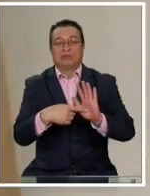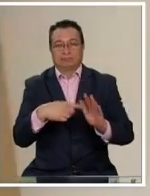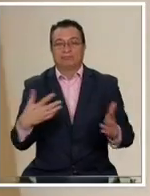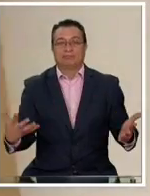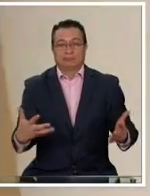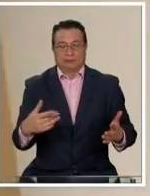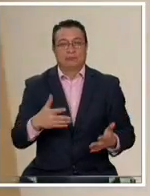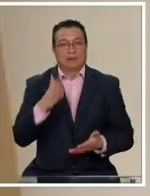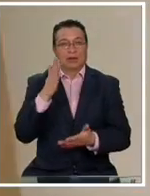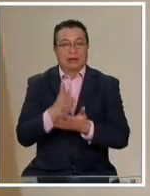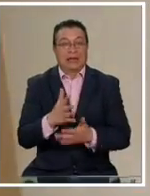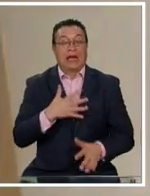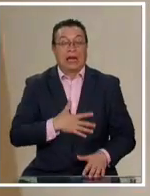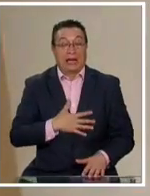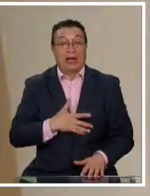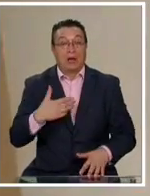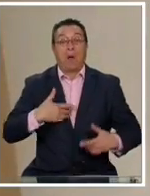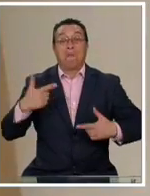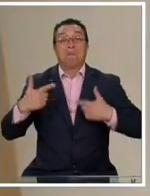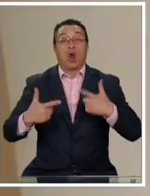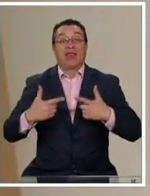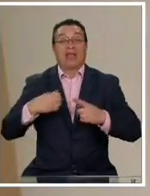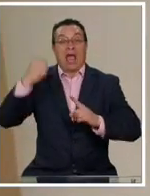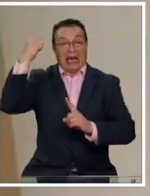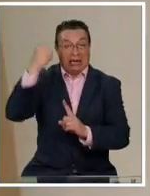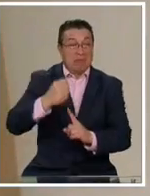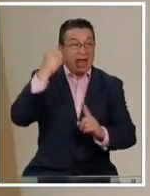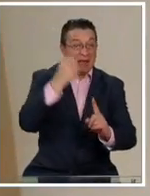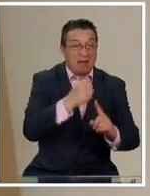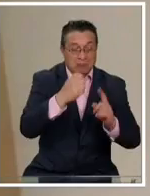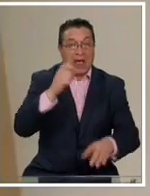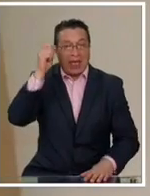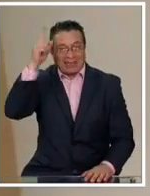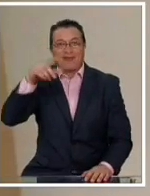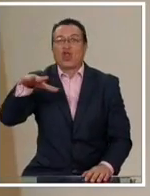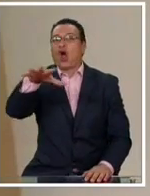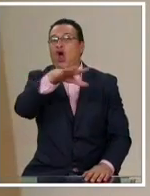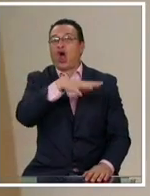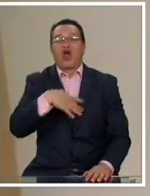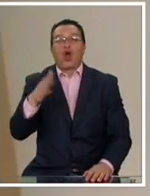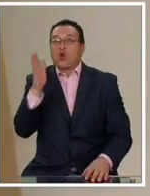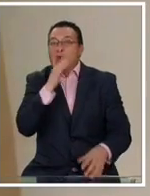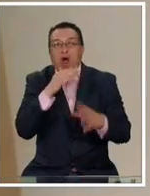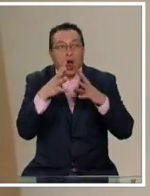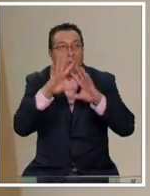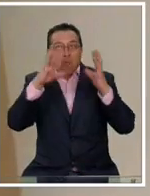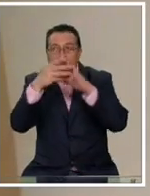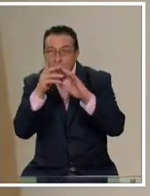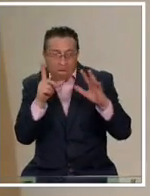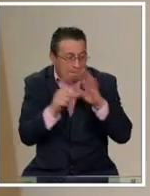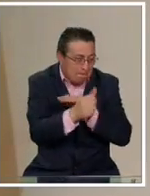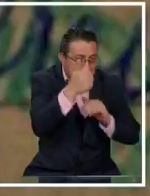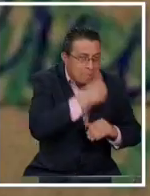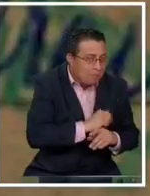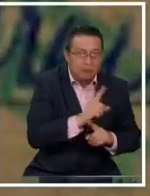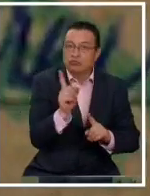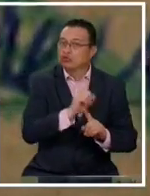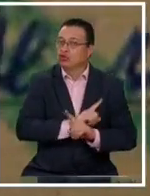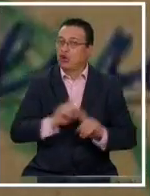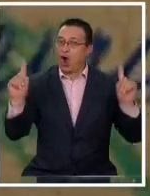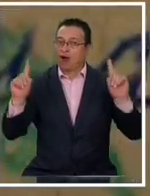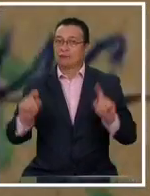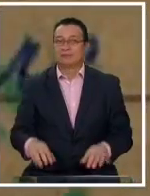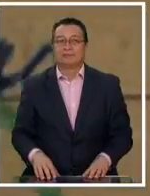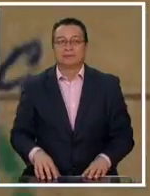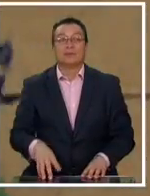que pretendan llevar a cabo políticas criminales entiendan que no va a haber rincón del planeta donde se puedan esconder. Entre las